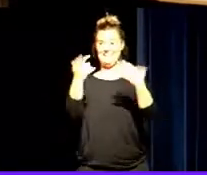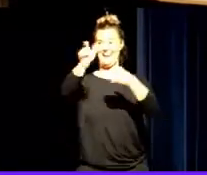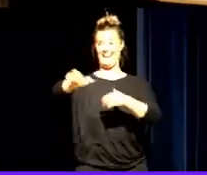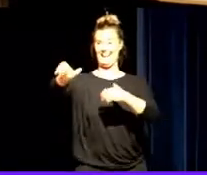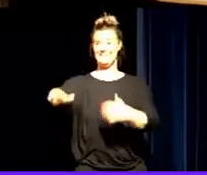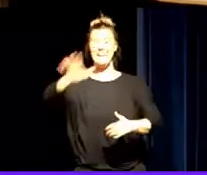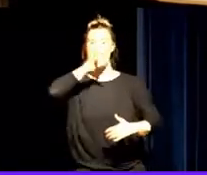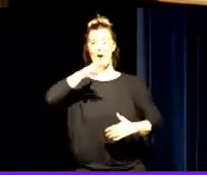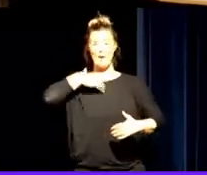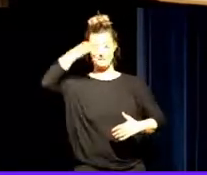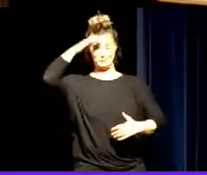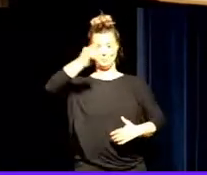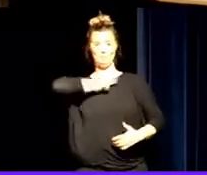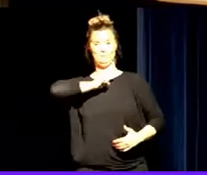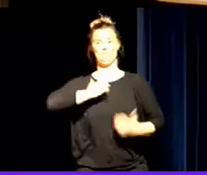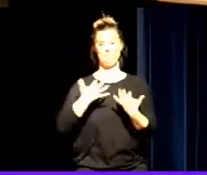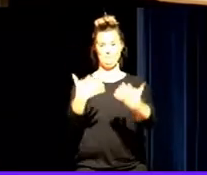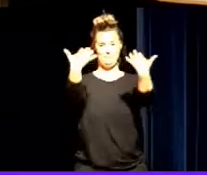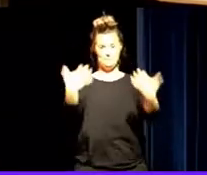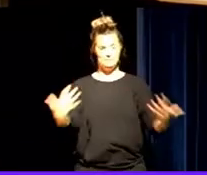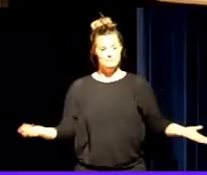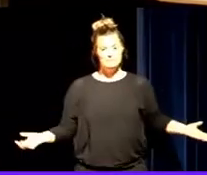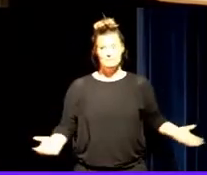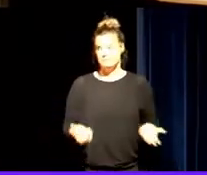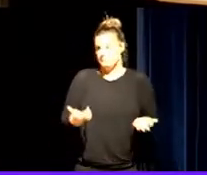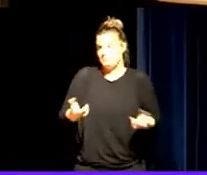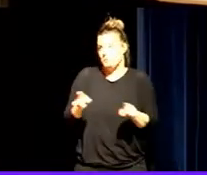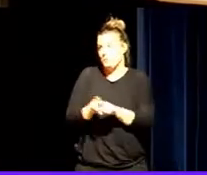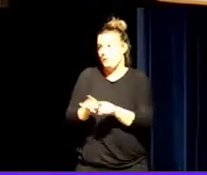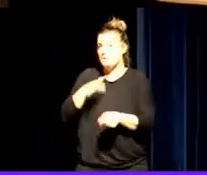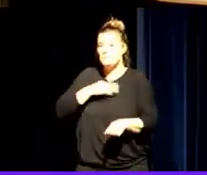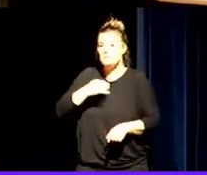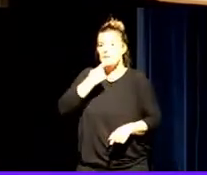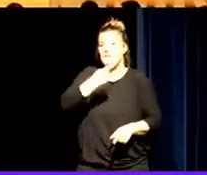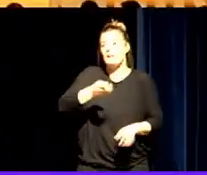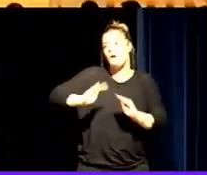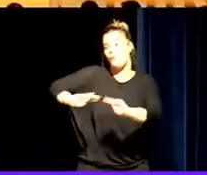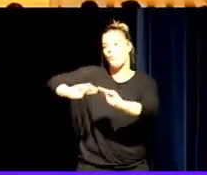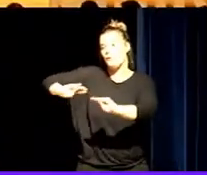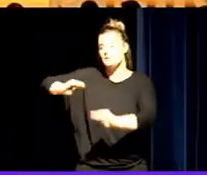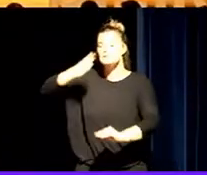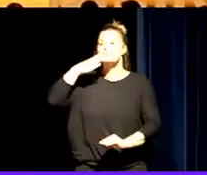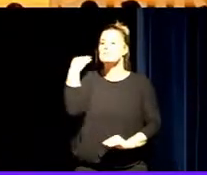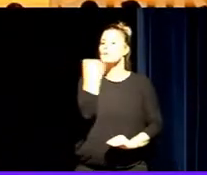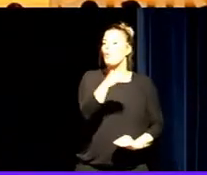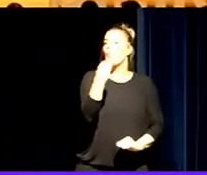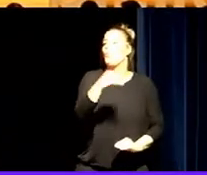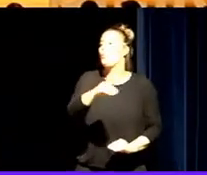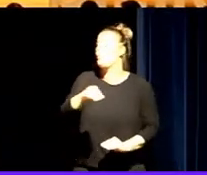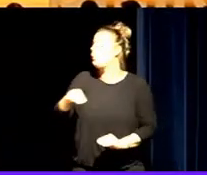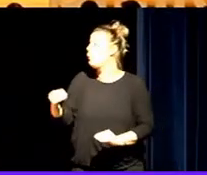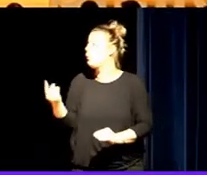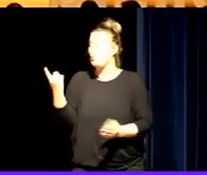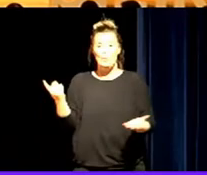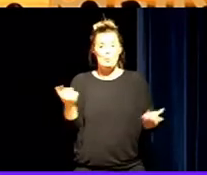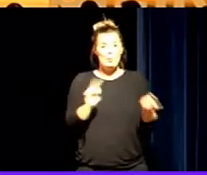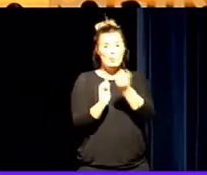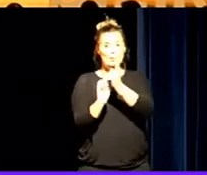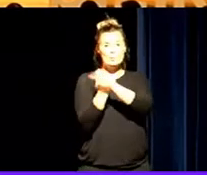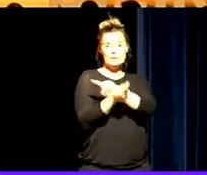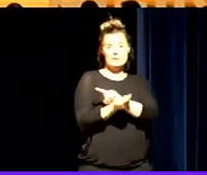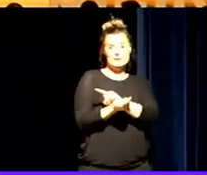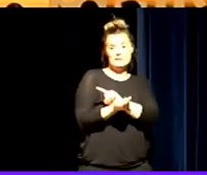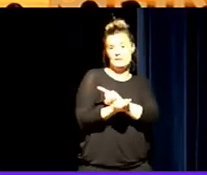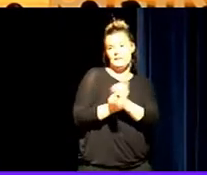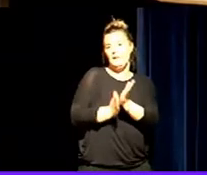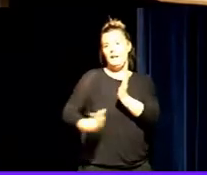estáis prestando atención. Pues a lo mejor les puedes decir a vuestra chavalería que en lugar de una tentativa de suicidio me